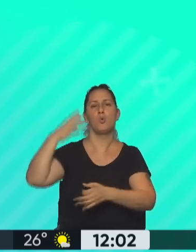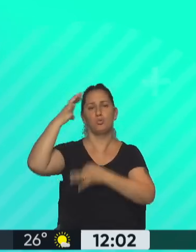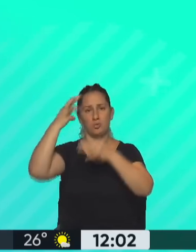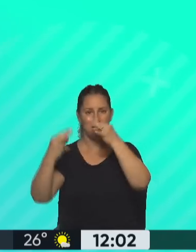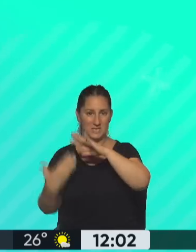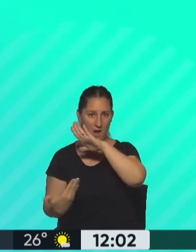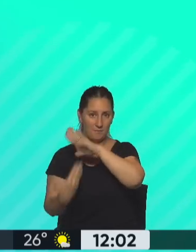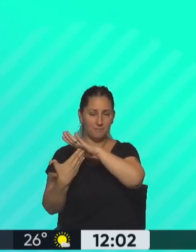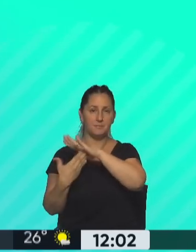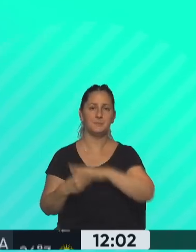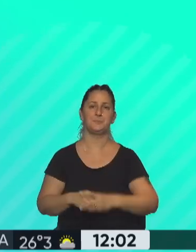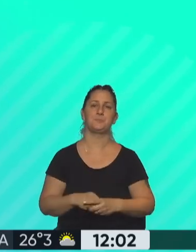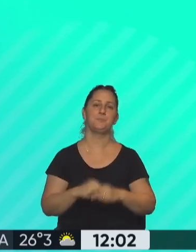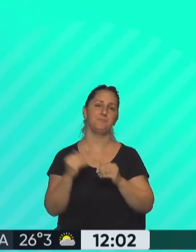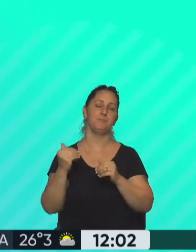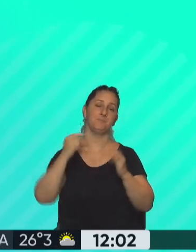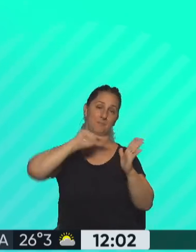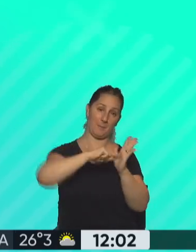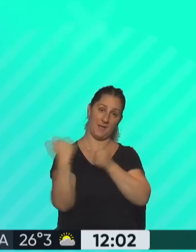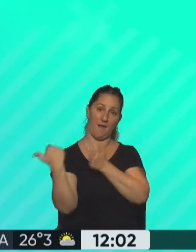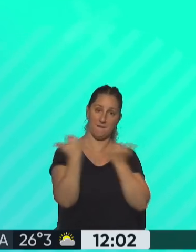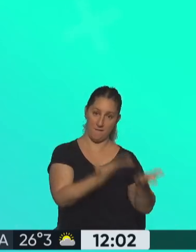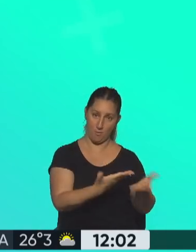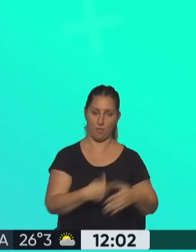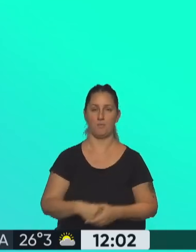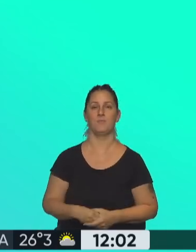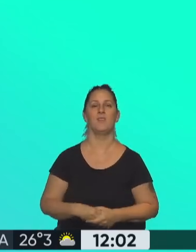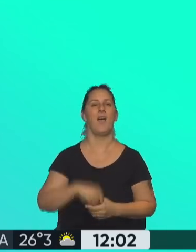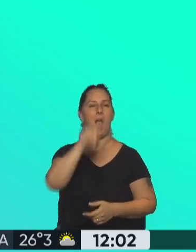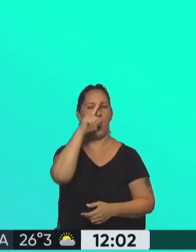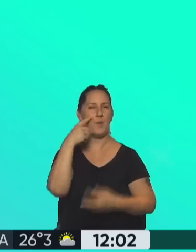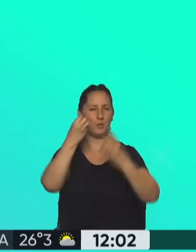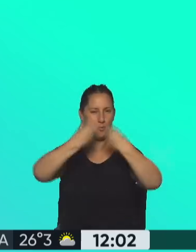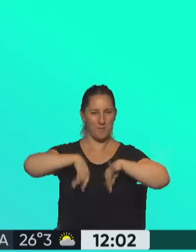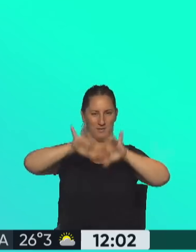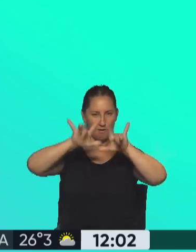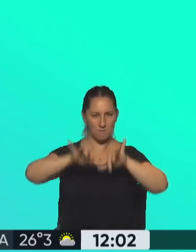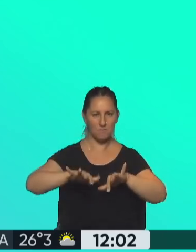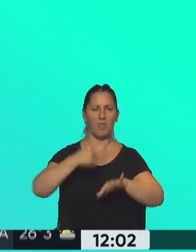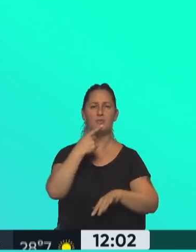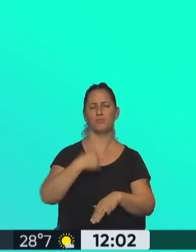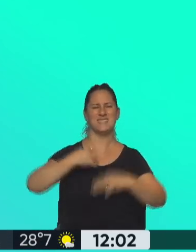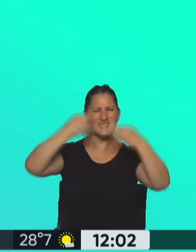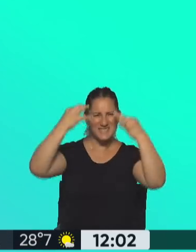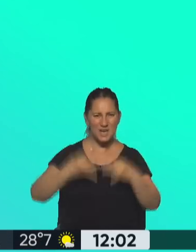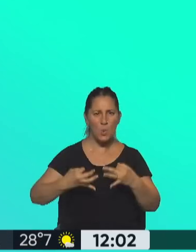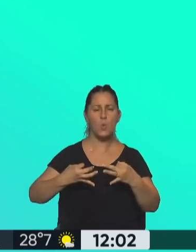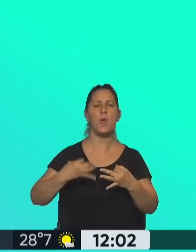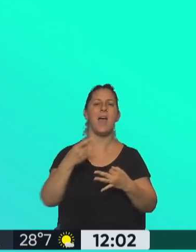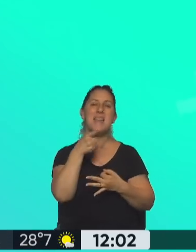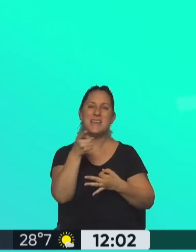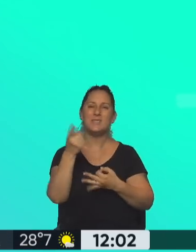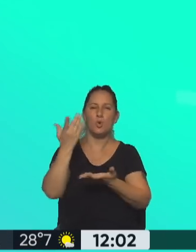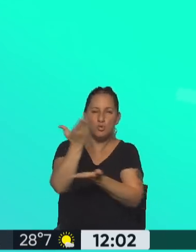Suprema de Justicia a favor de Cava. Comienza escribiendo el presidente Alberto Fernández: estoy convencido de que la resolución carece